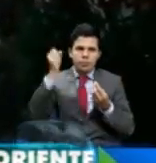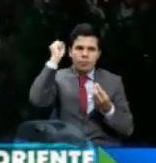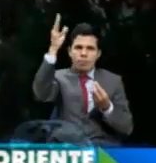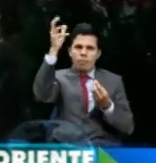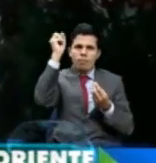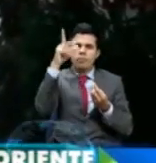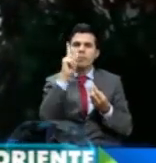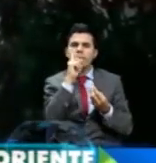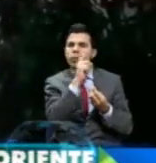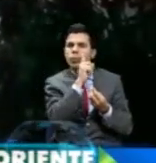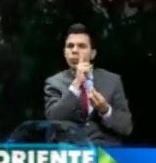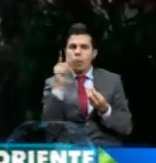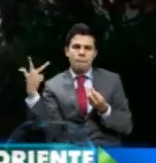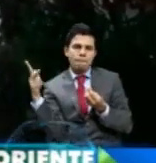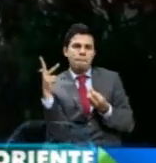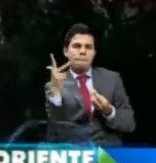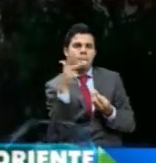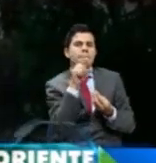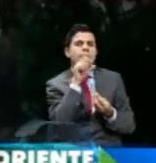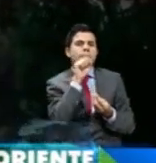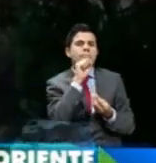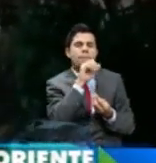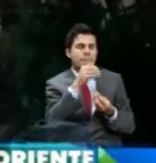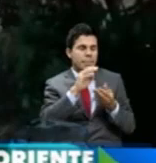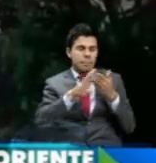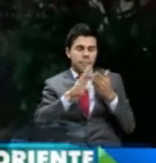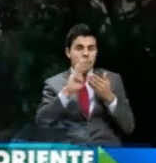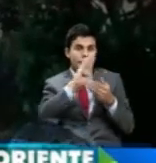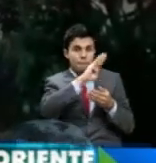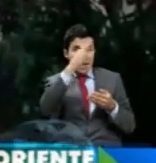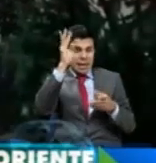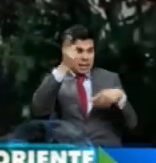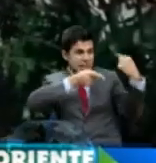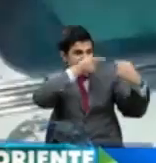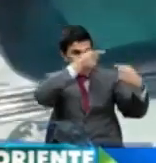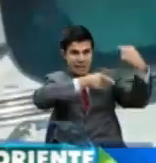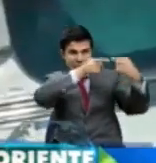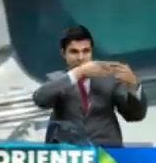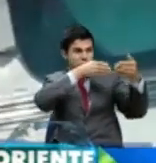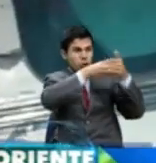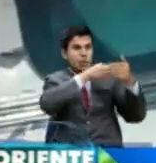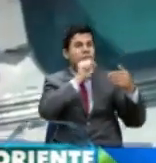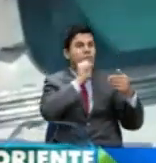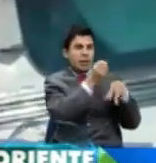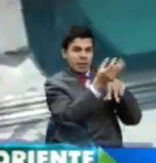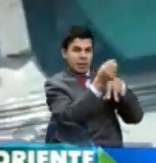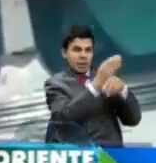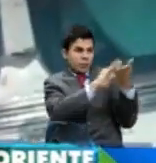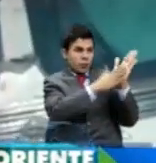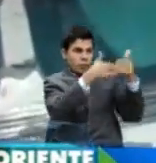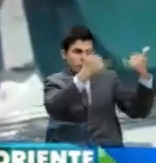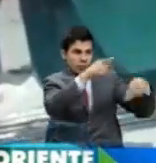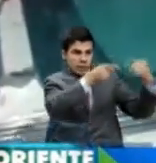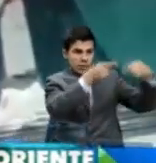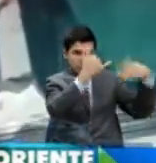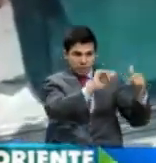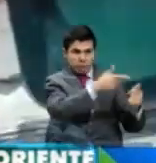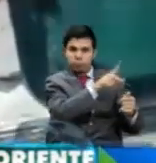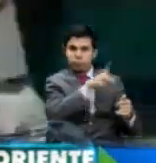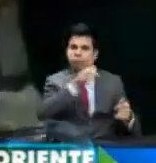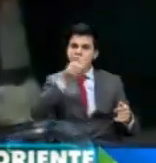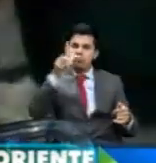Junior regresaba a Barranquilla luego de acompañar al equipo en el partido que disputó junto a la Alianza Petrolera en Florida Blanca, Santander.